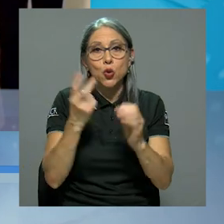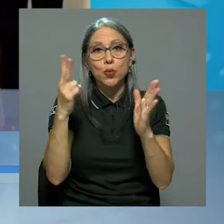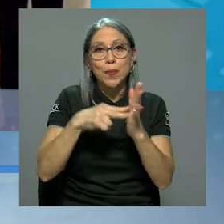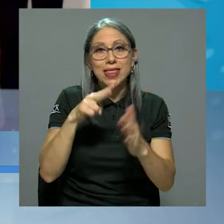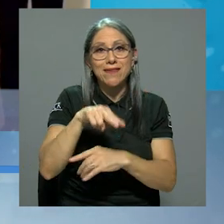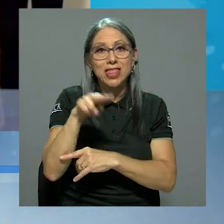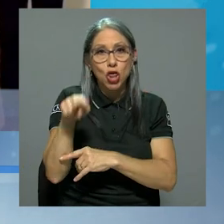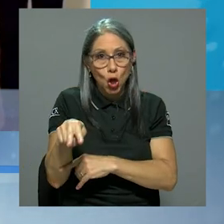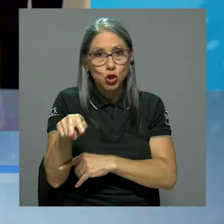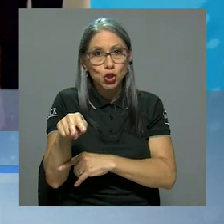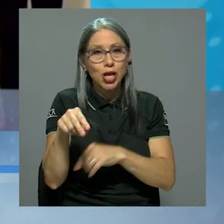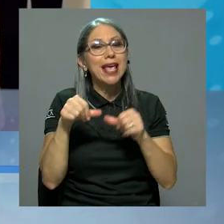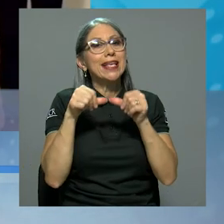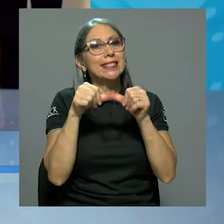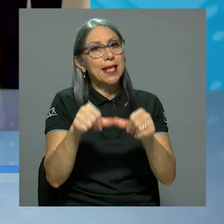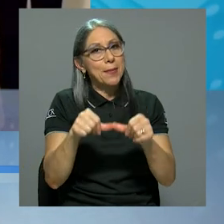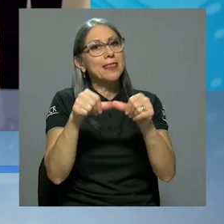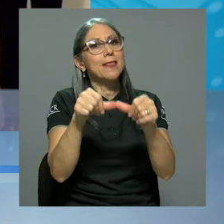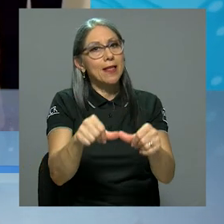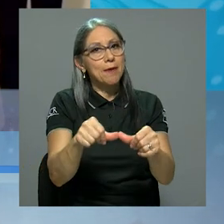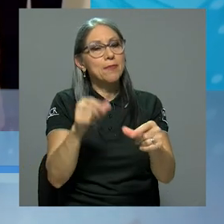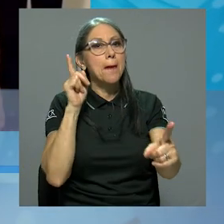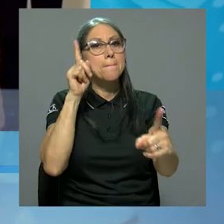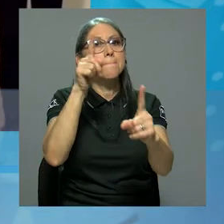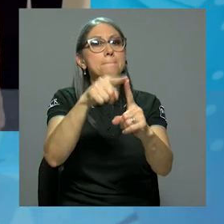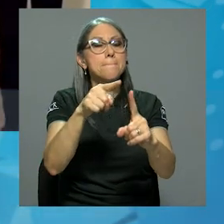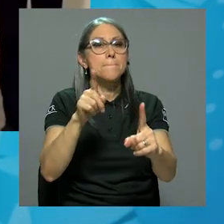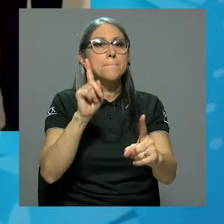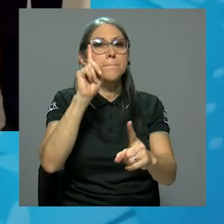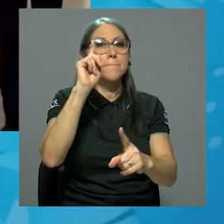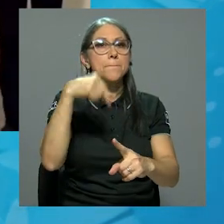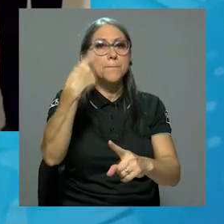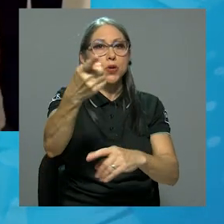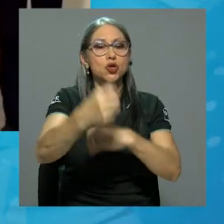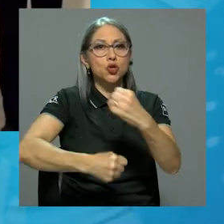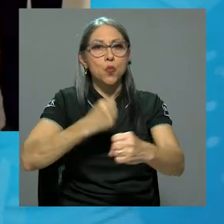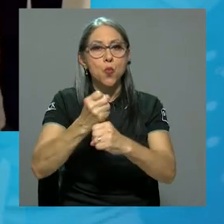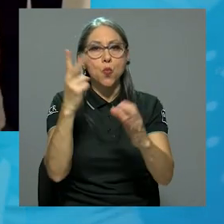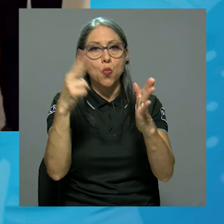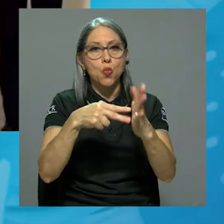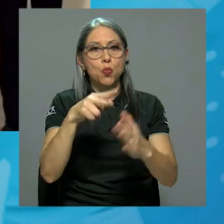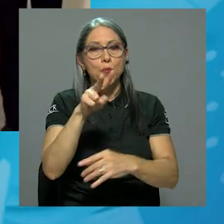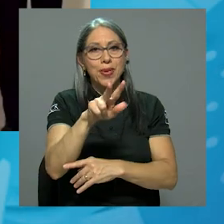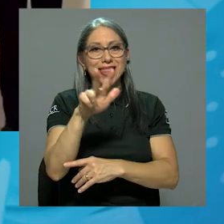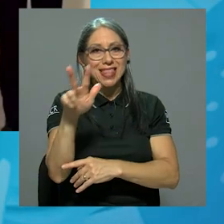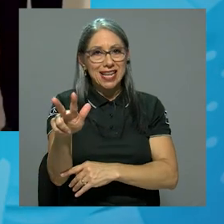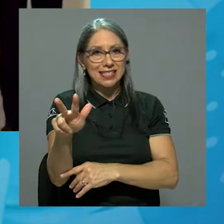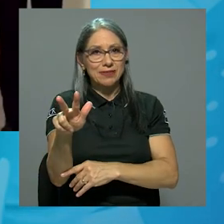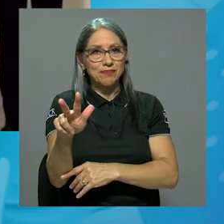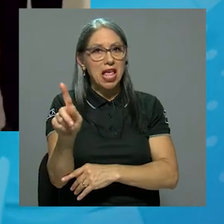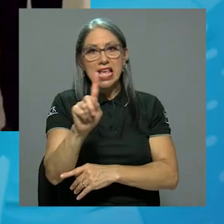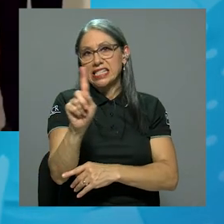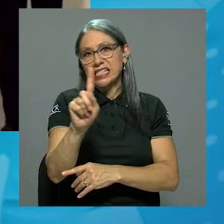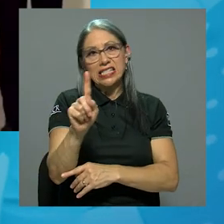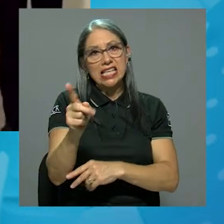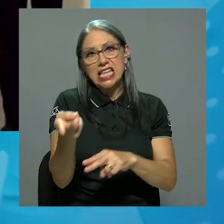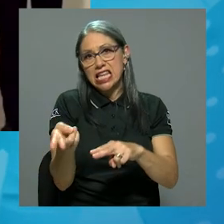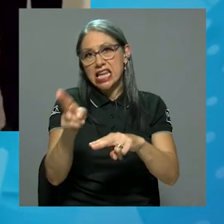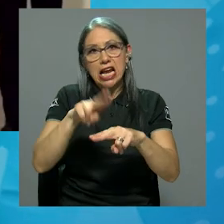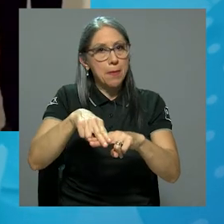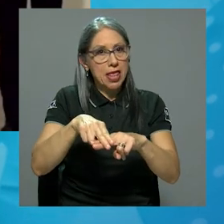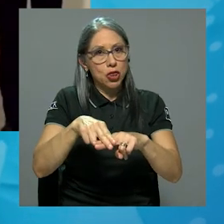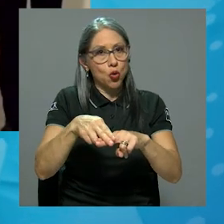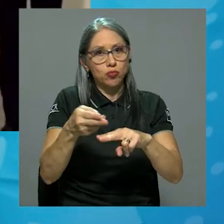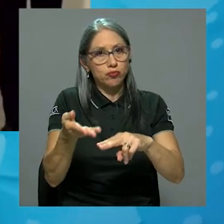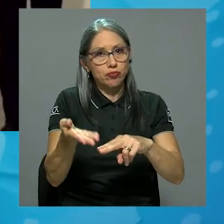del 2022 se mantendrá para el 2023, ¿verdad? Sin